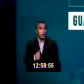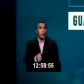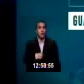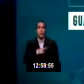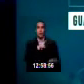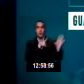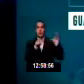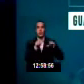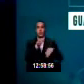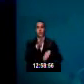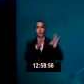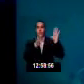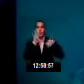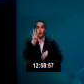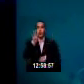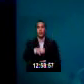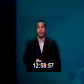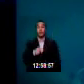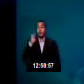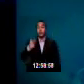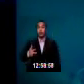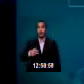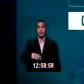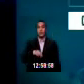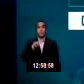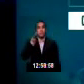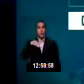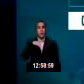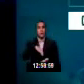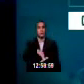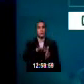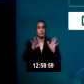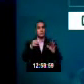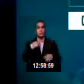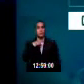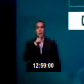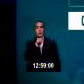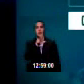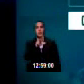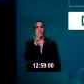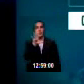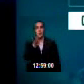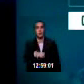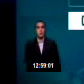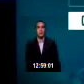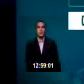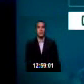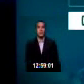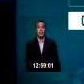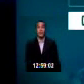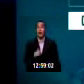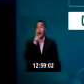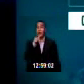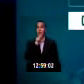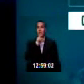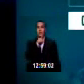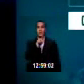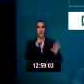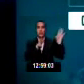registra 694. Chonen, Manabí, según el último reporte, tiene 135 casos. La